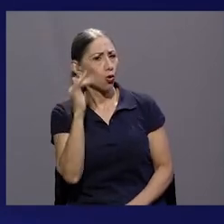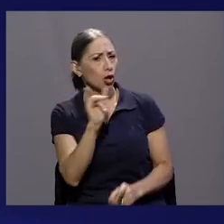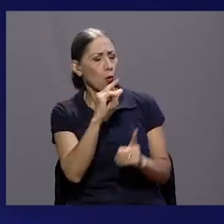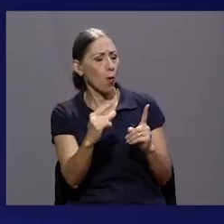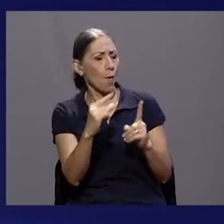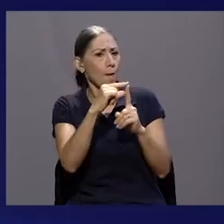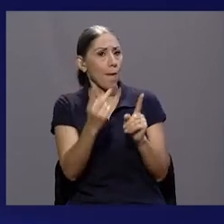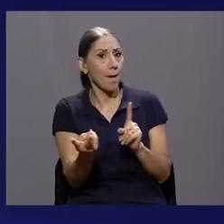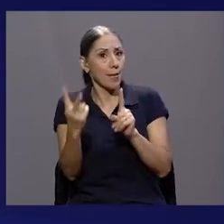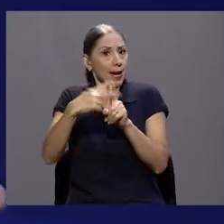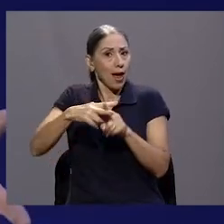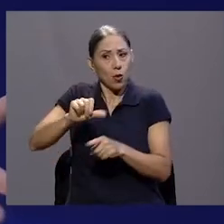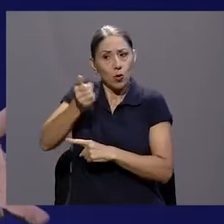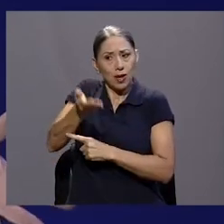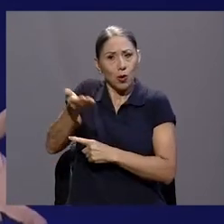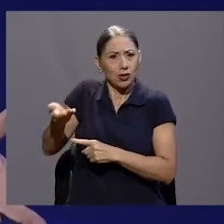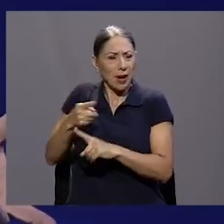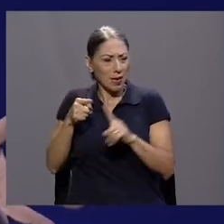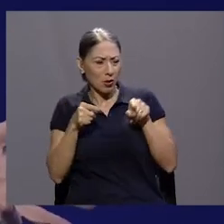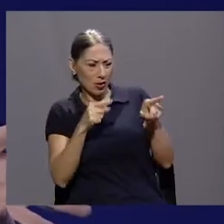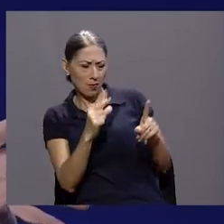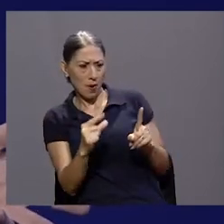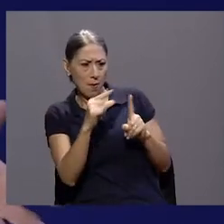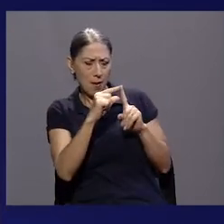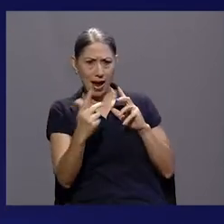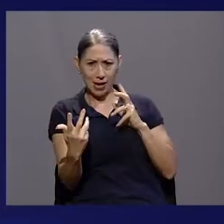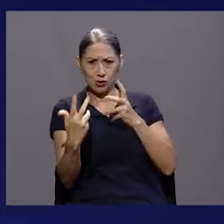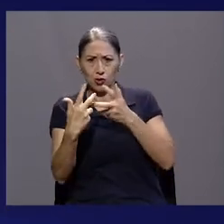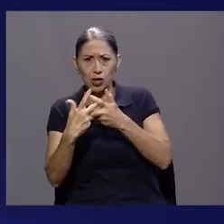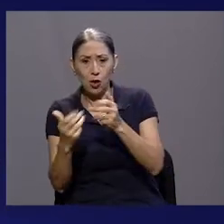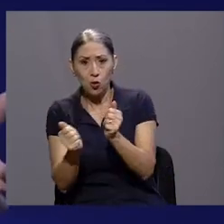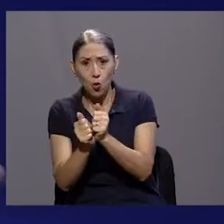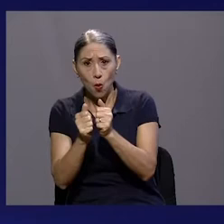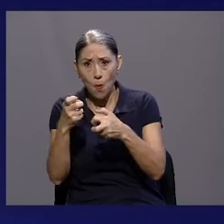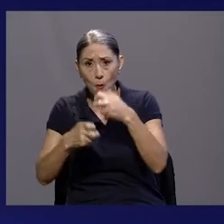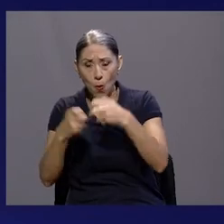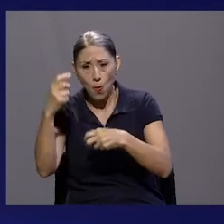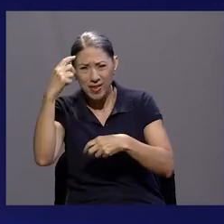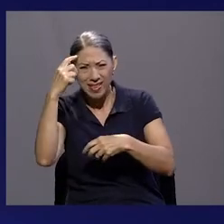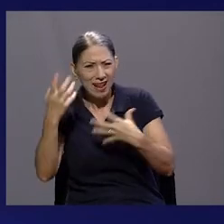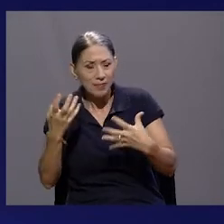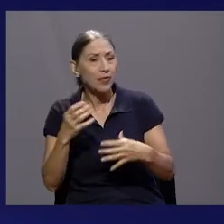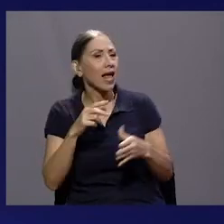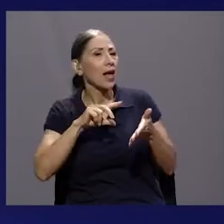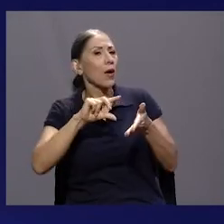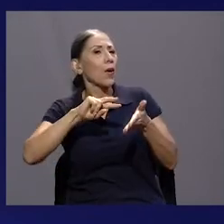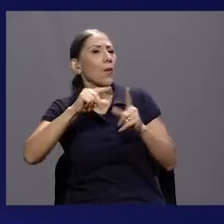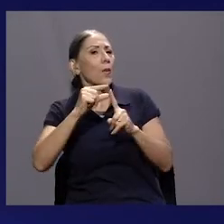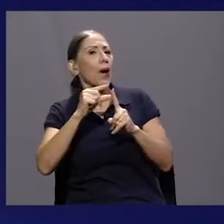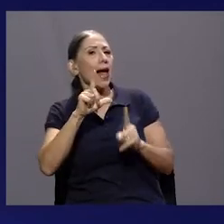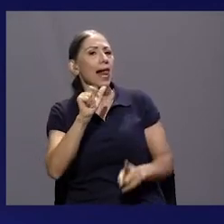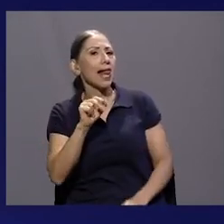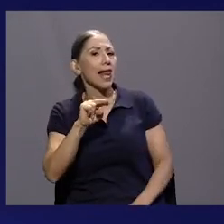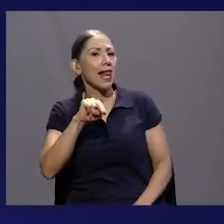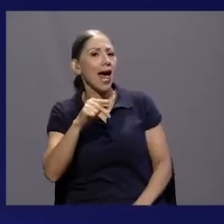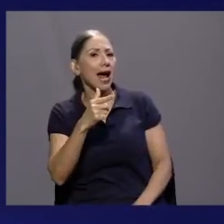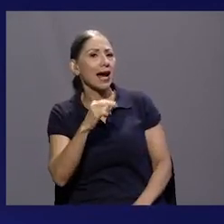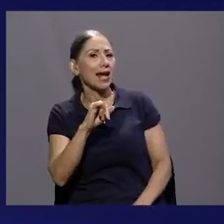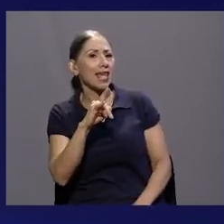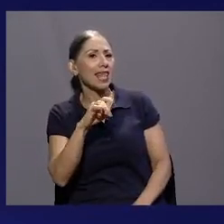necesariamente como asociada a un trastorno mental que es la languidez específicamente aún no está